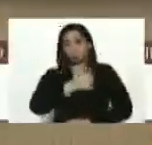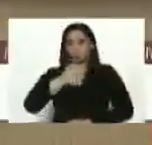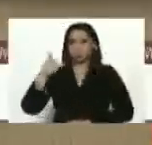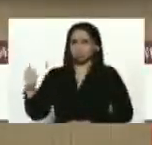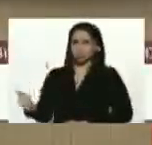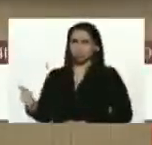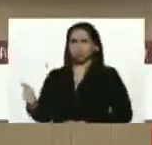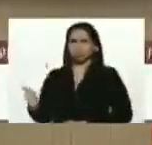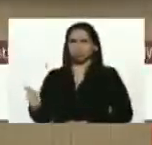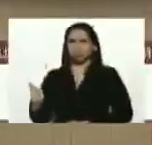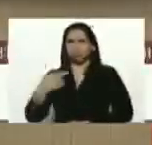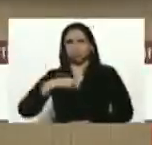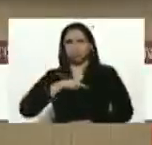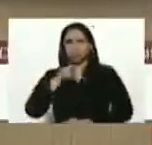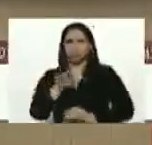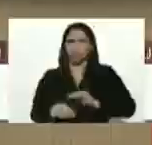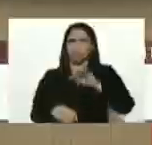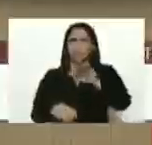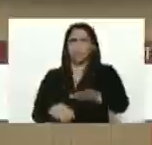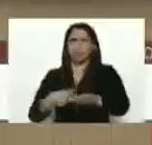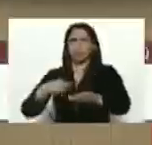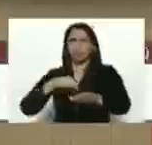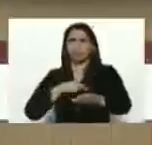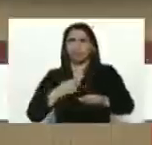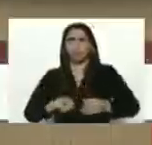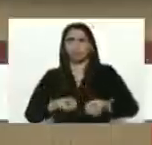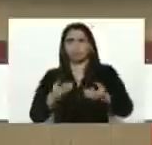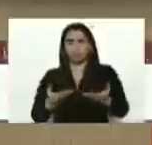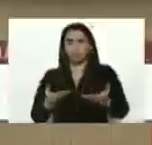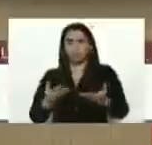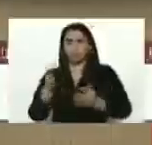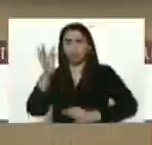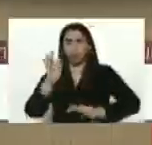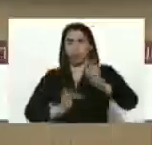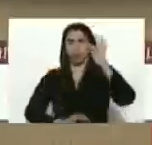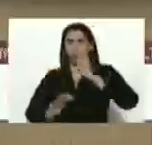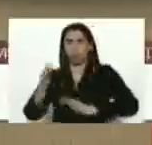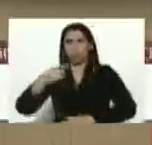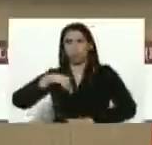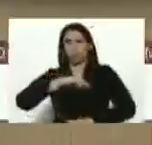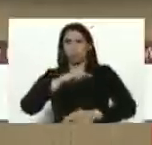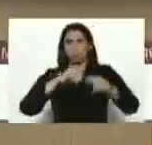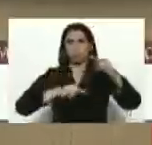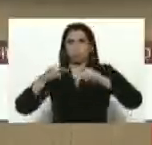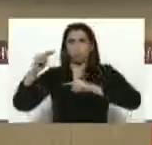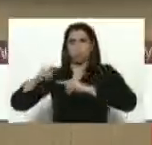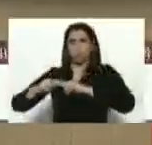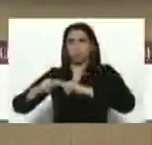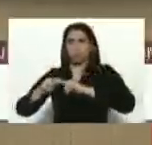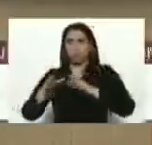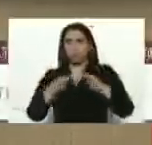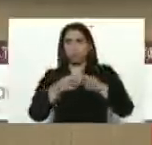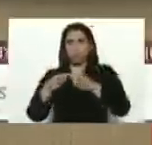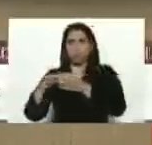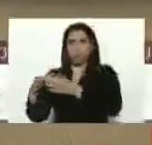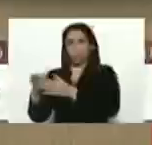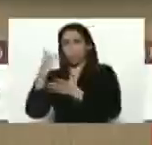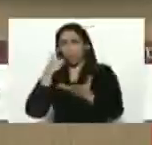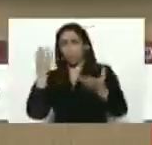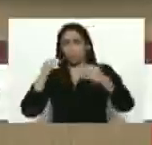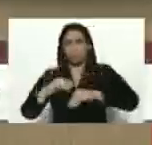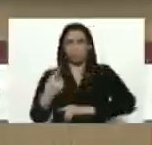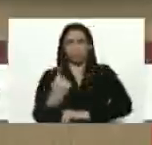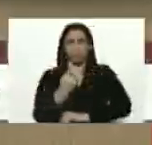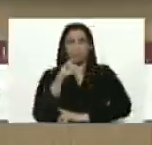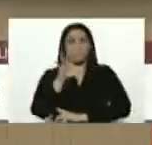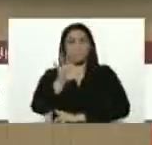pasos que hemos venido dando y que son fórmulas que hemos construido en colectivo, en conjunto, como un solo